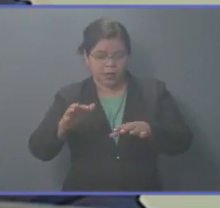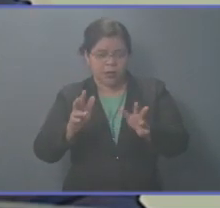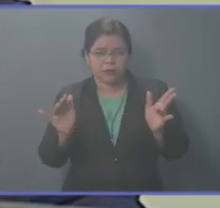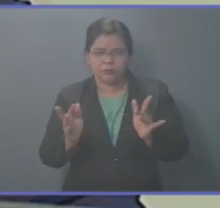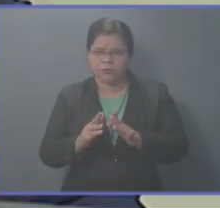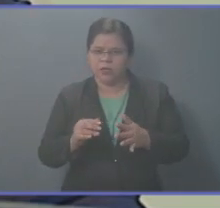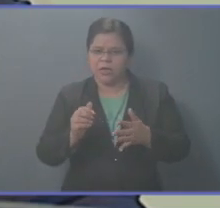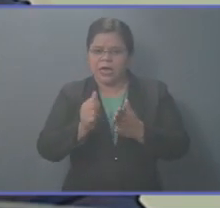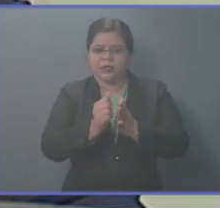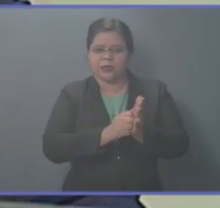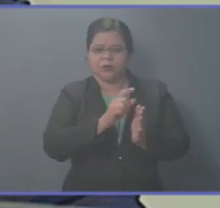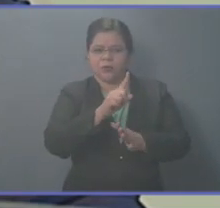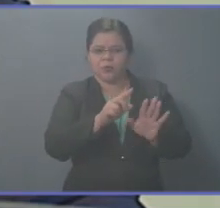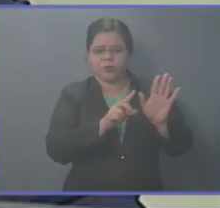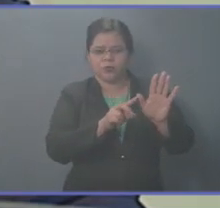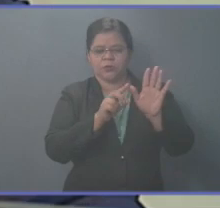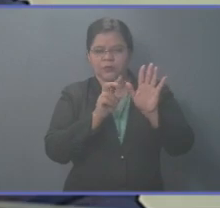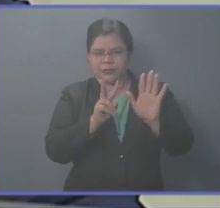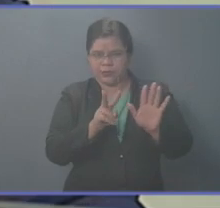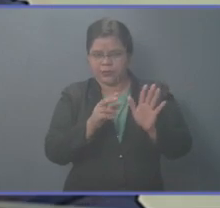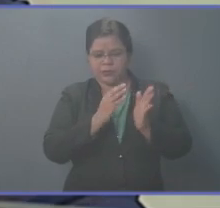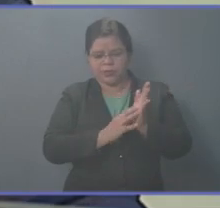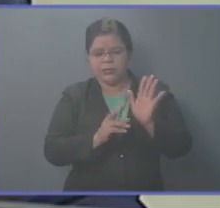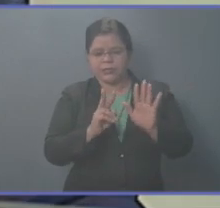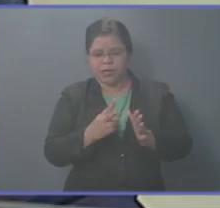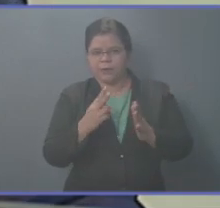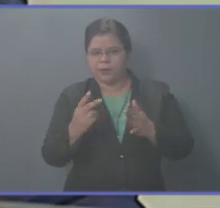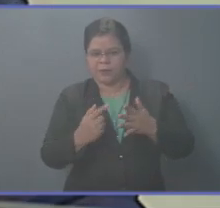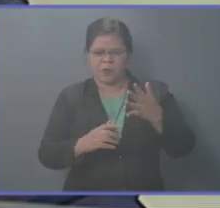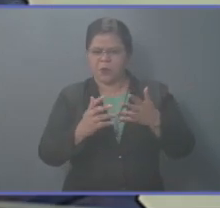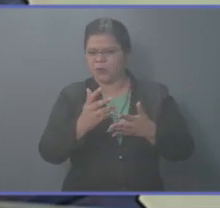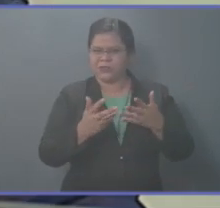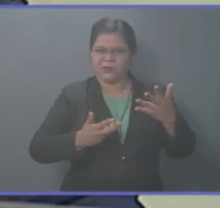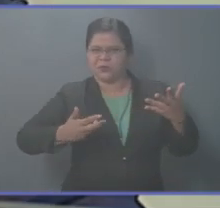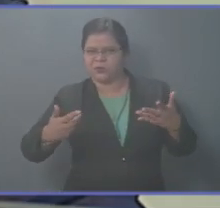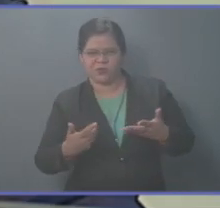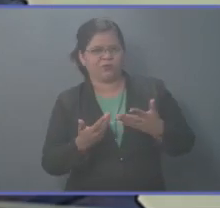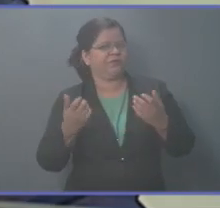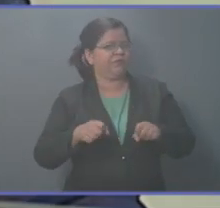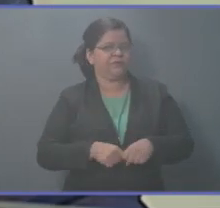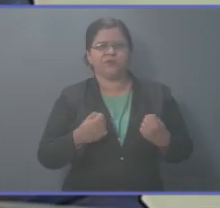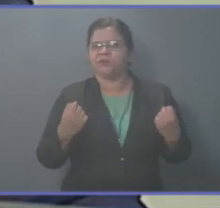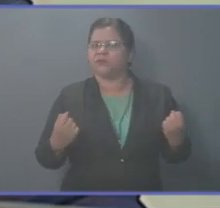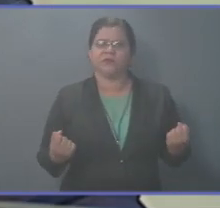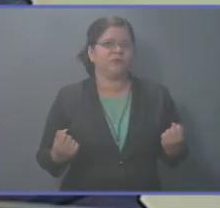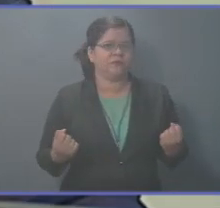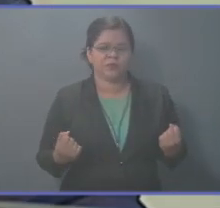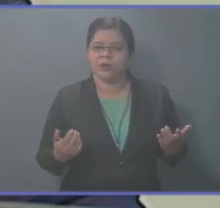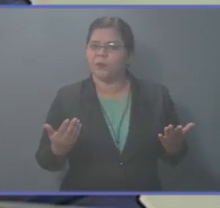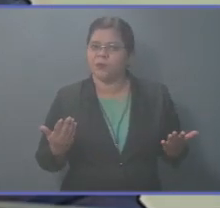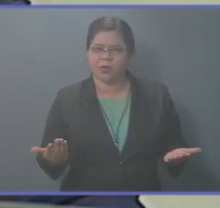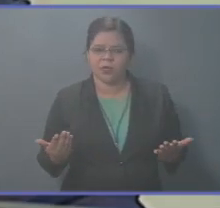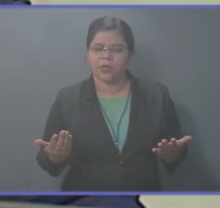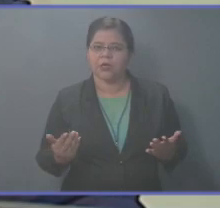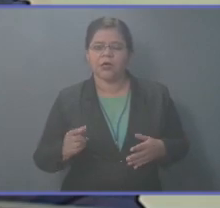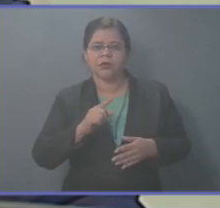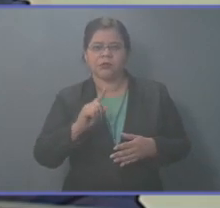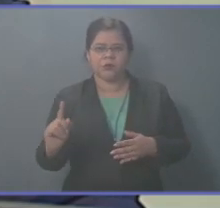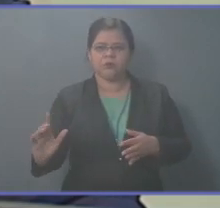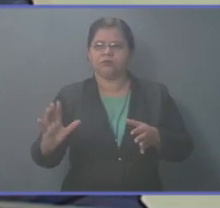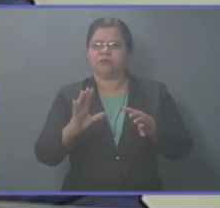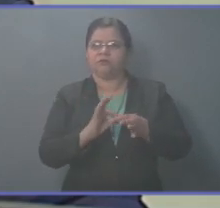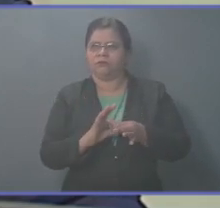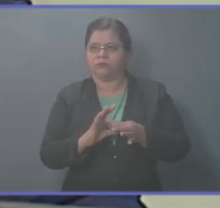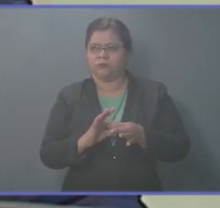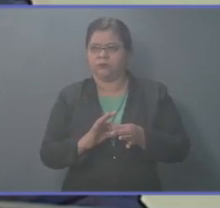el artículo 167 ordinal séptimo de la Constitución de la República por no encuadrarse en el